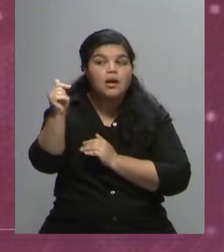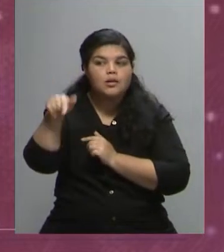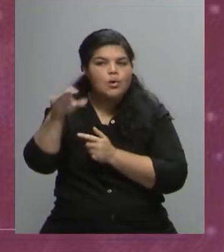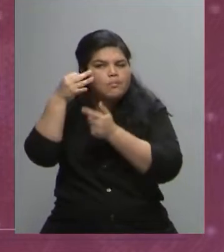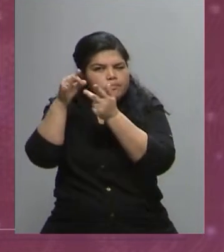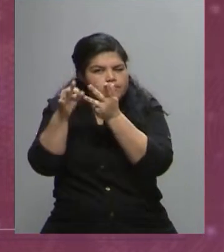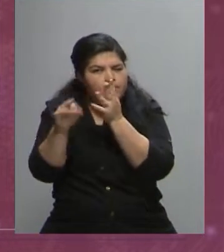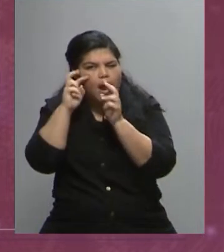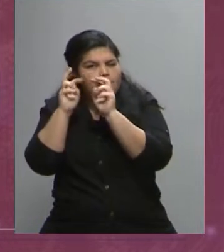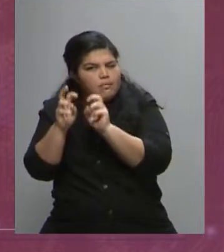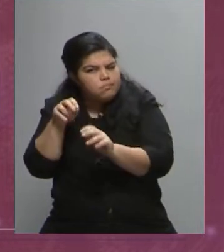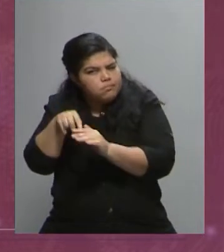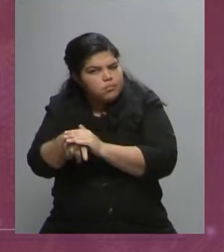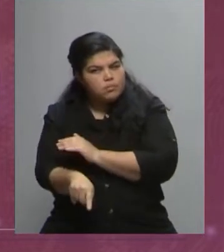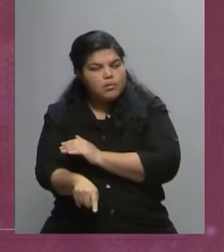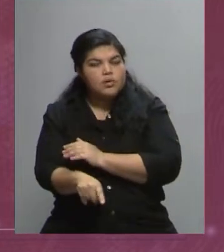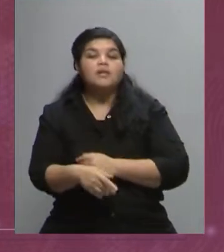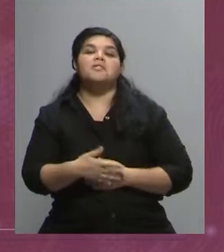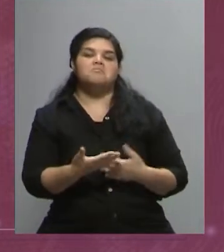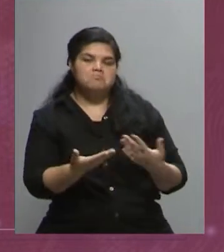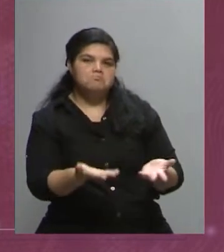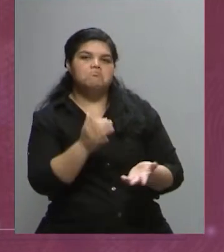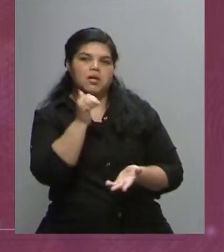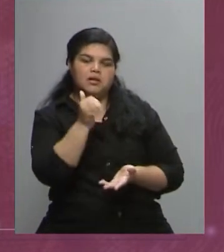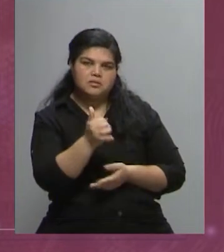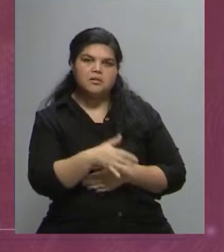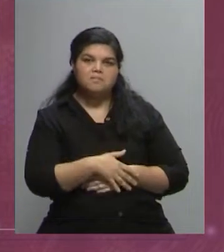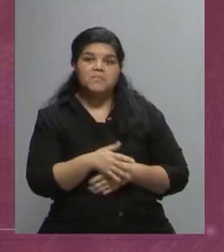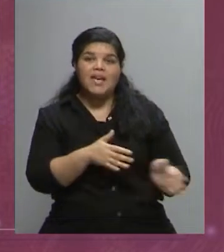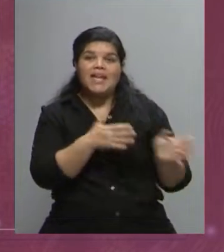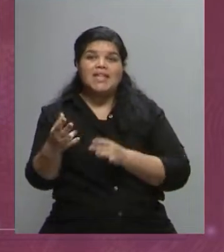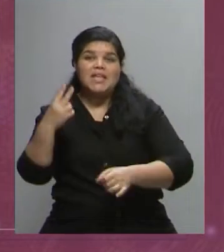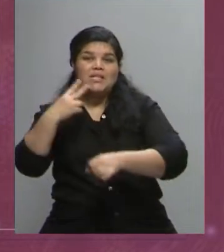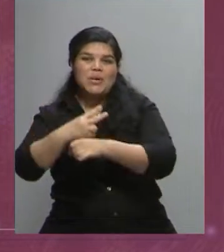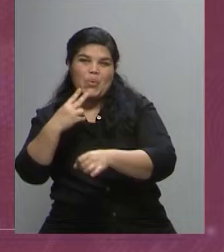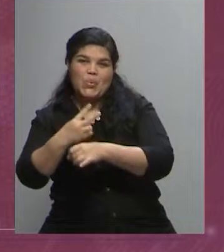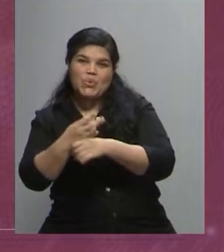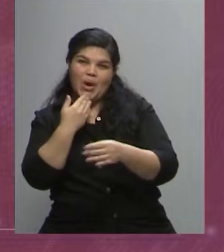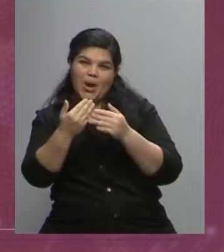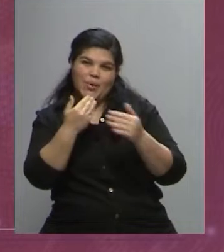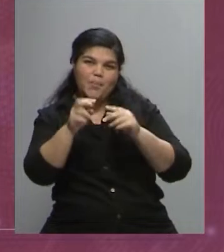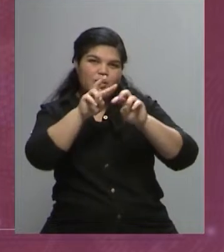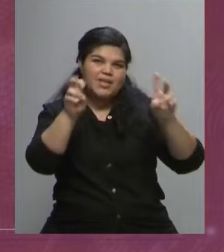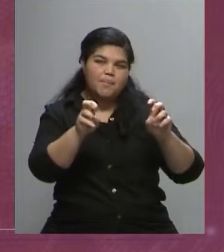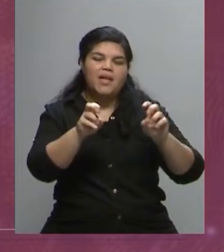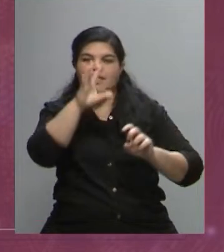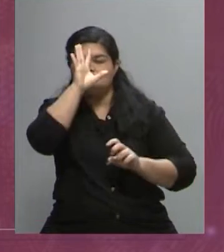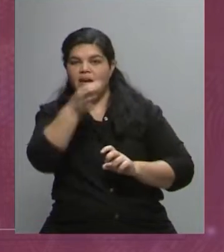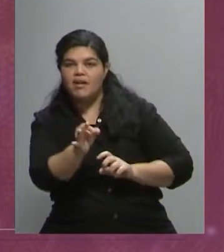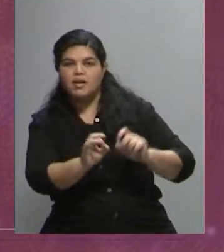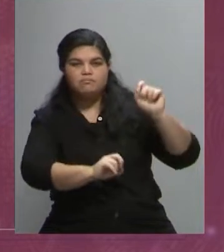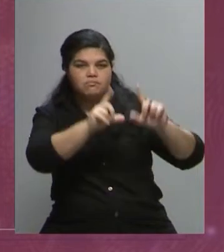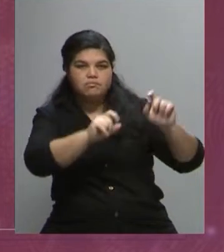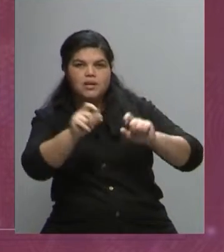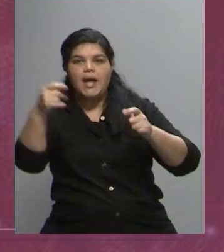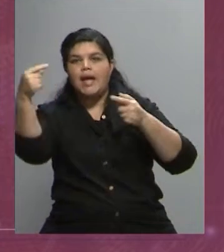sí, estamos yendo, digamos, hacia el tema, si querés, Claudia, que tratemos en el Sí. segundo bloque, que es hablar un poco de los algoritmos y, bueno, esta clasificación que